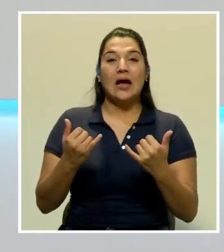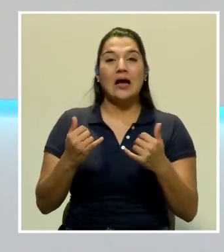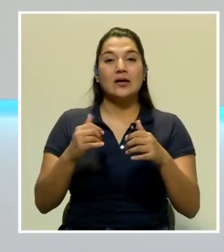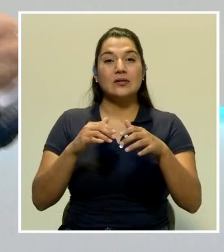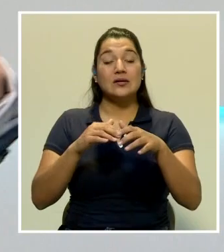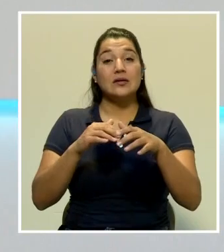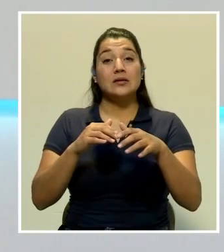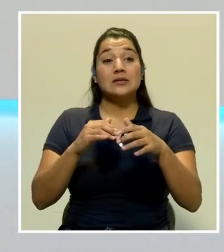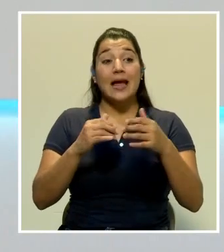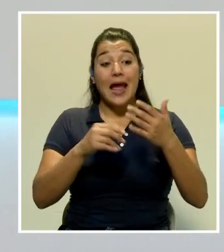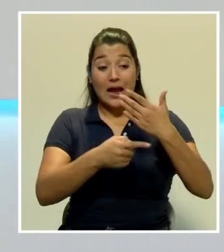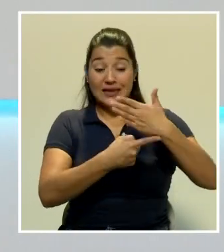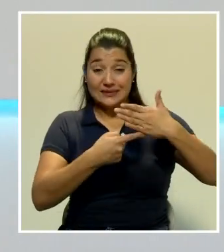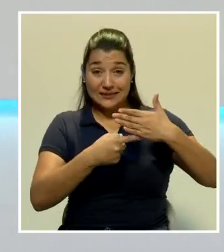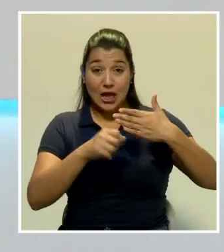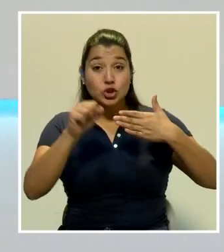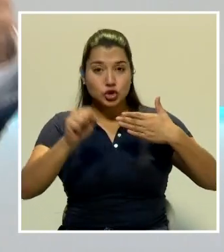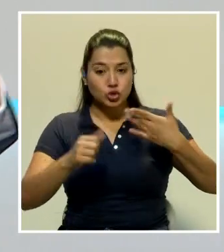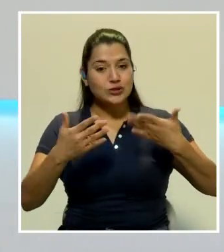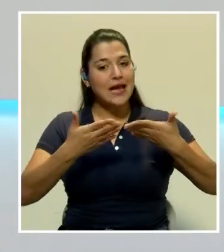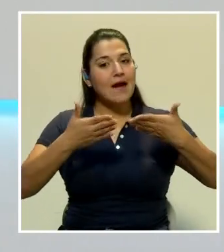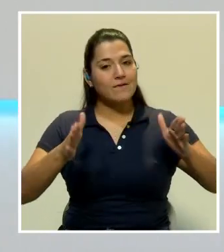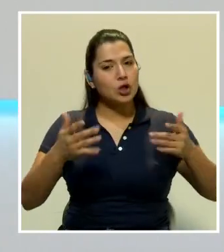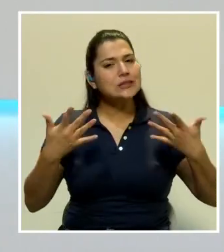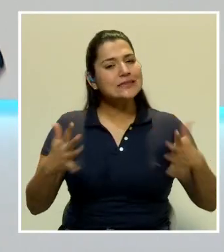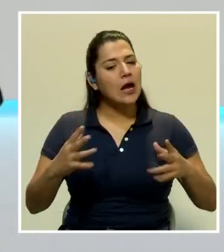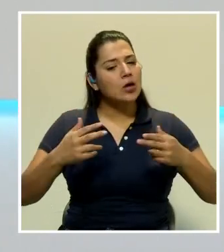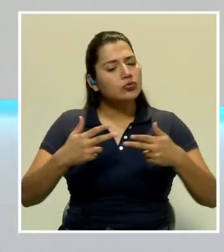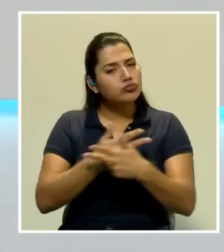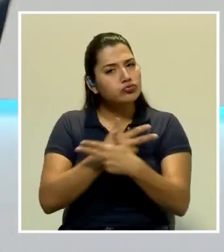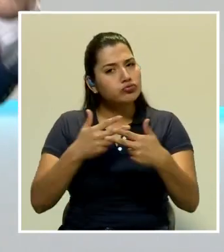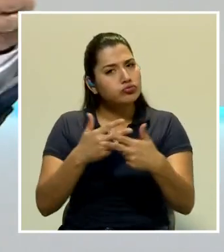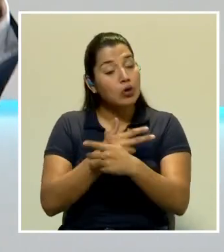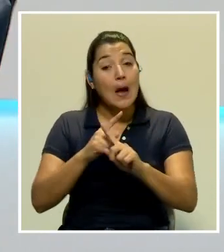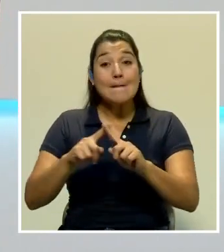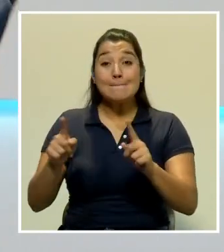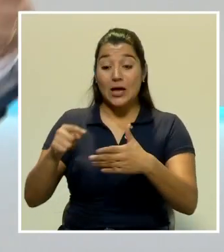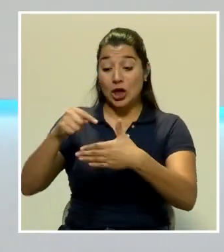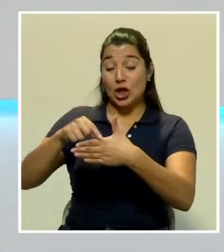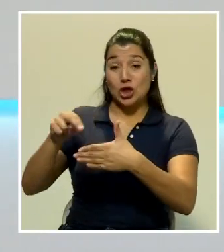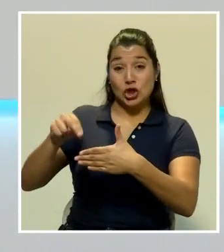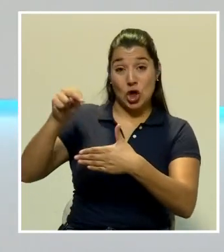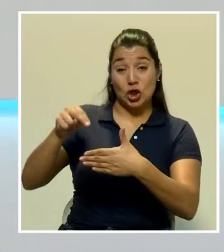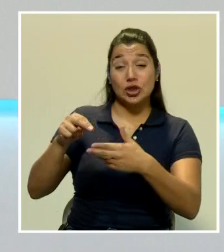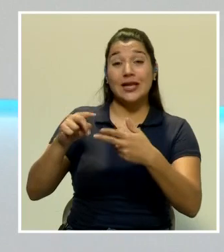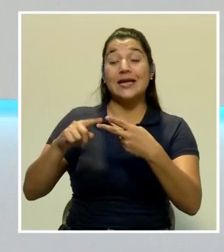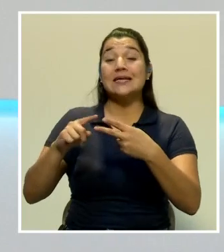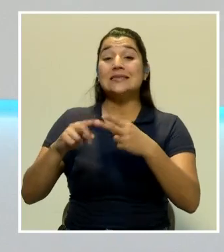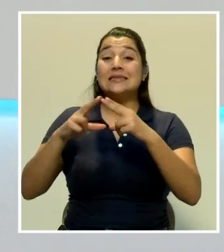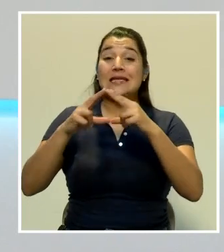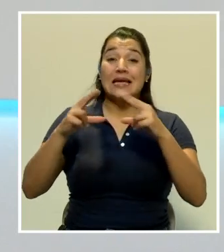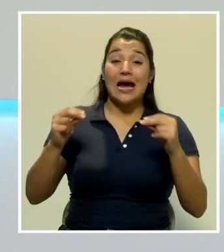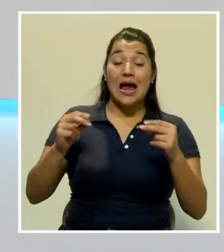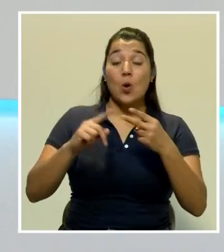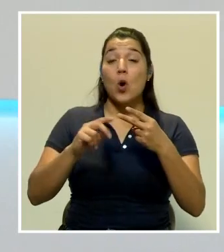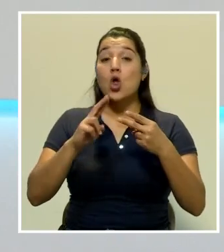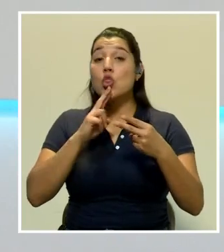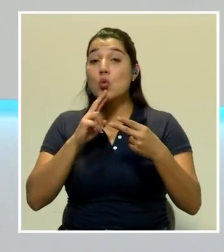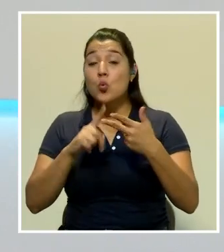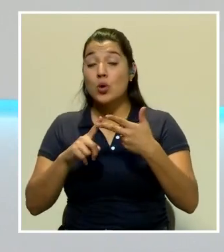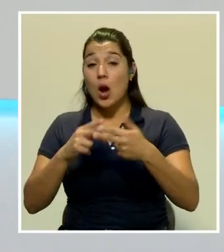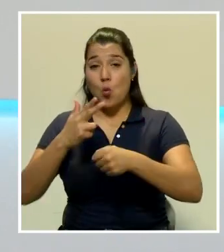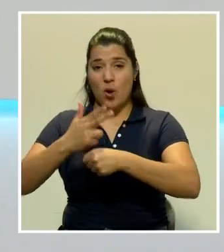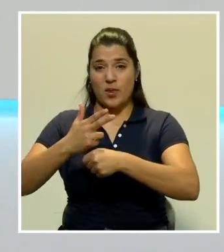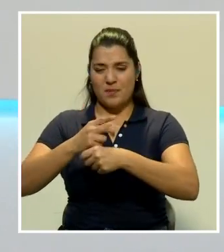frontera sur, pero en la frontera hacia el norte, Nicaragua, Honduras y Guatemala, con posiciones